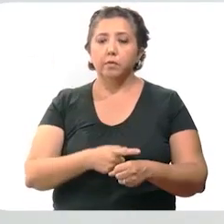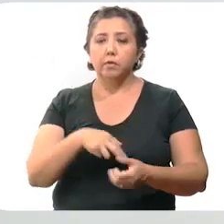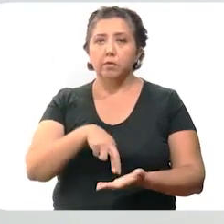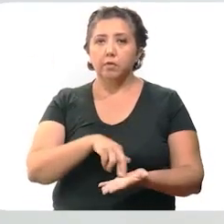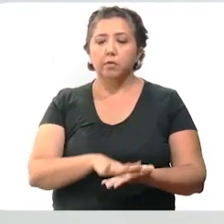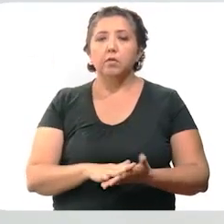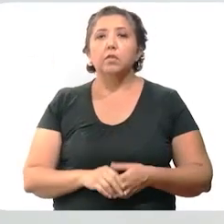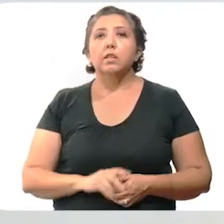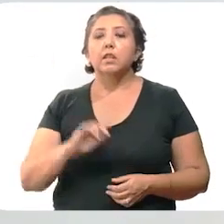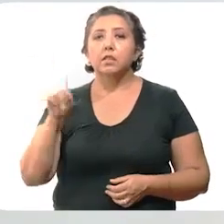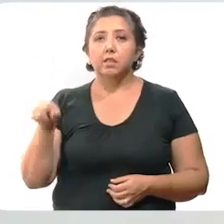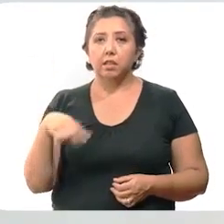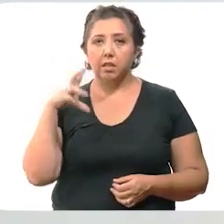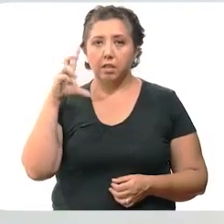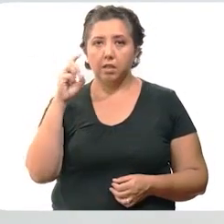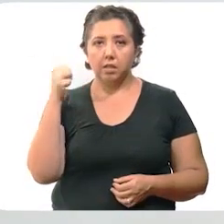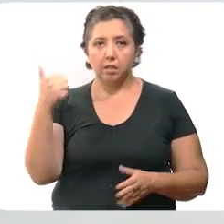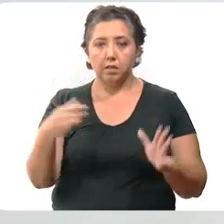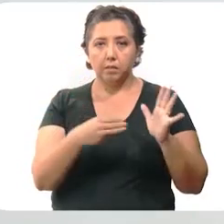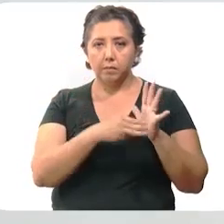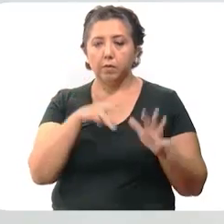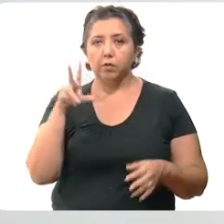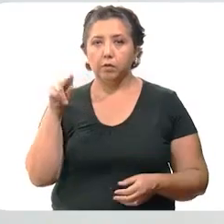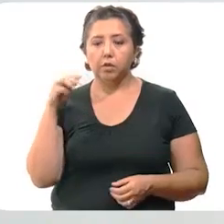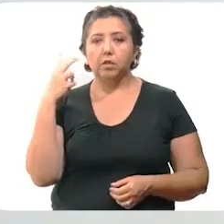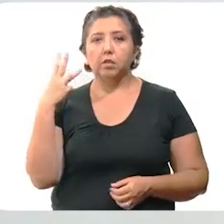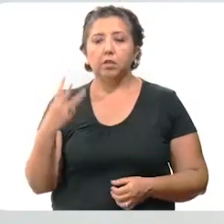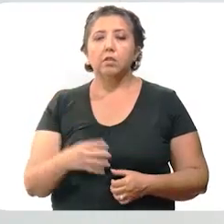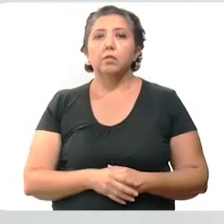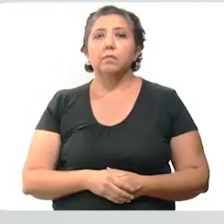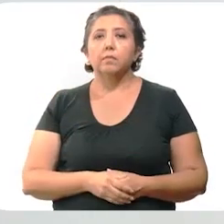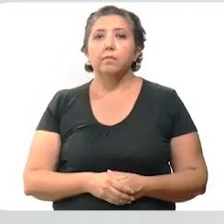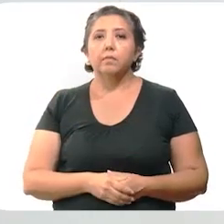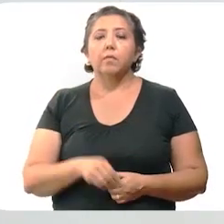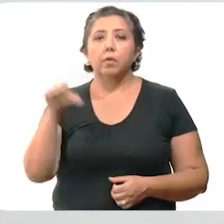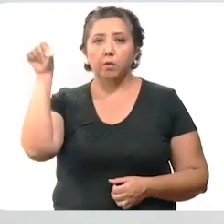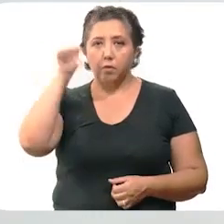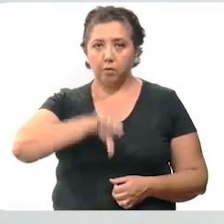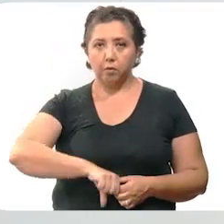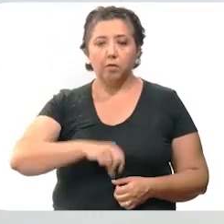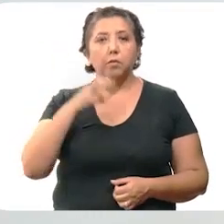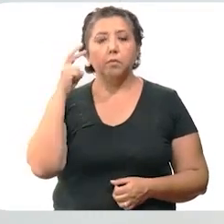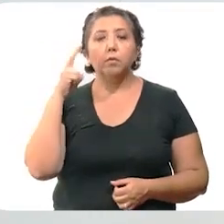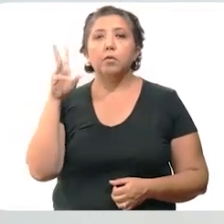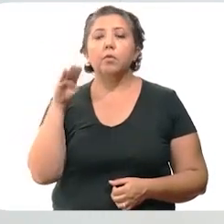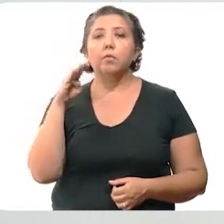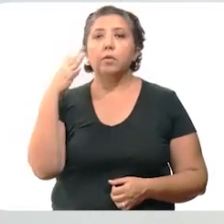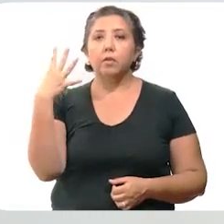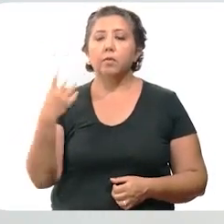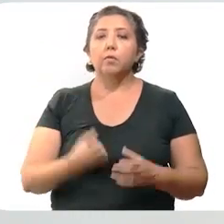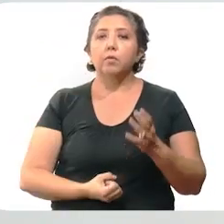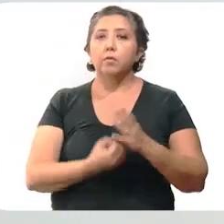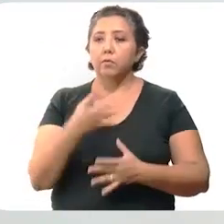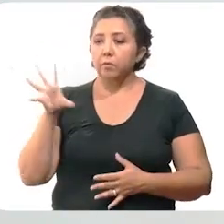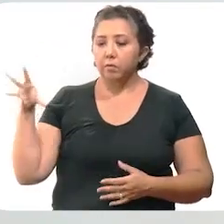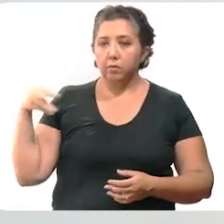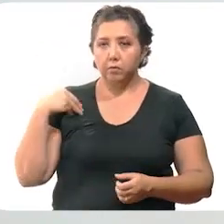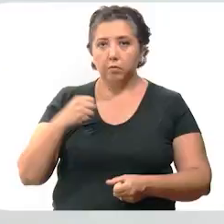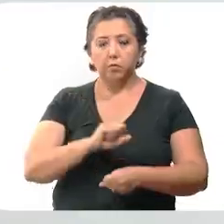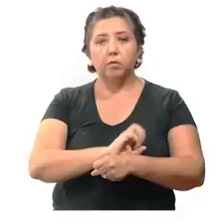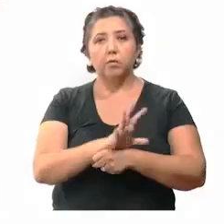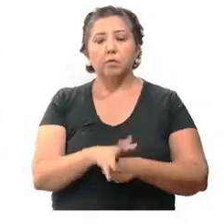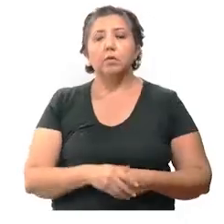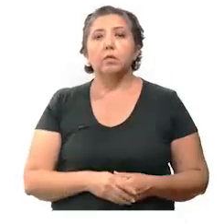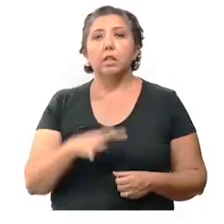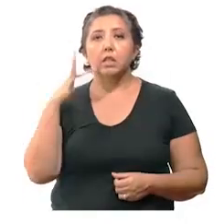contagios registrados, que es 36.083 casos. Hoy se detectaron 94 nuevos contagios de